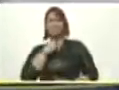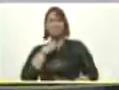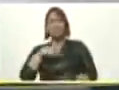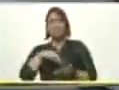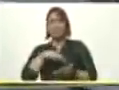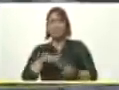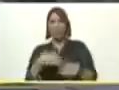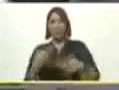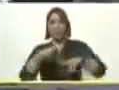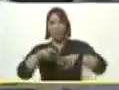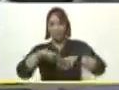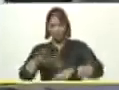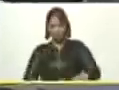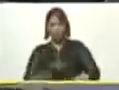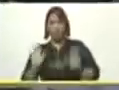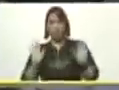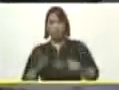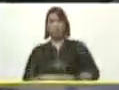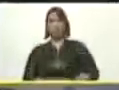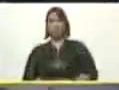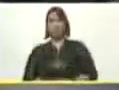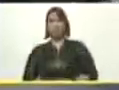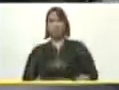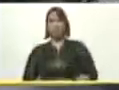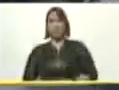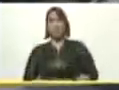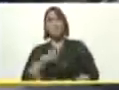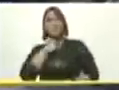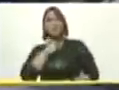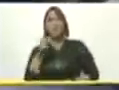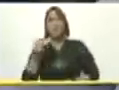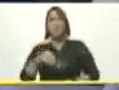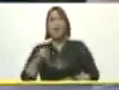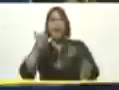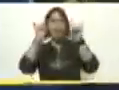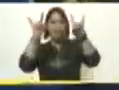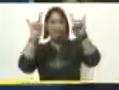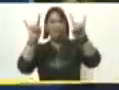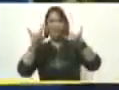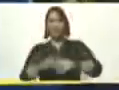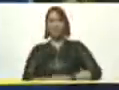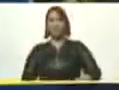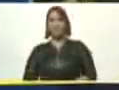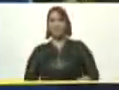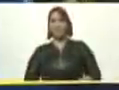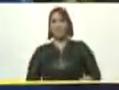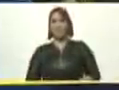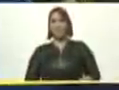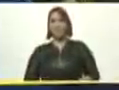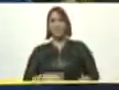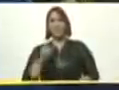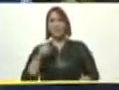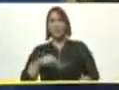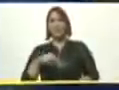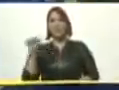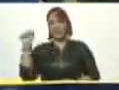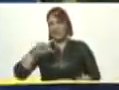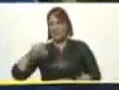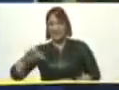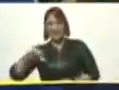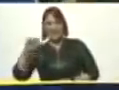cuando era chamito me gustaba más el rock Ah ok ok y la salsa inglesa